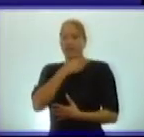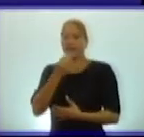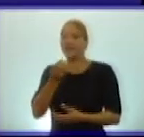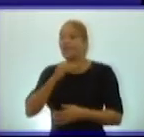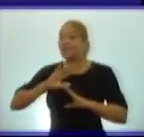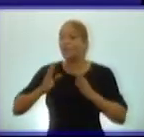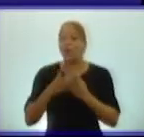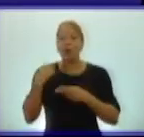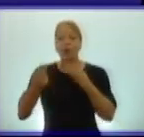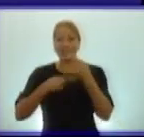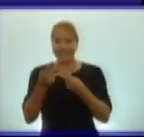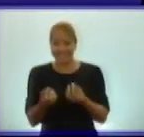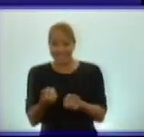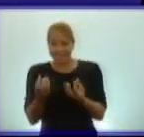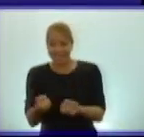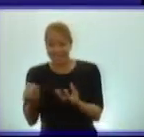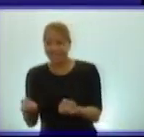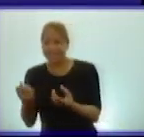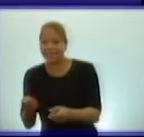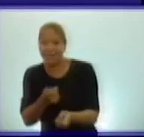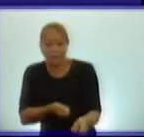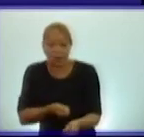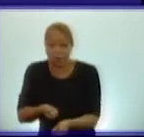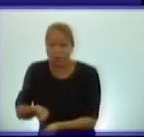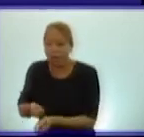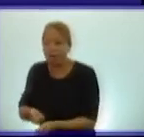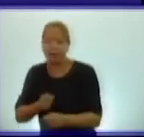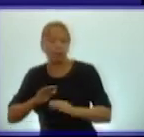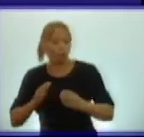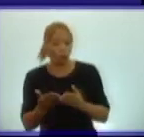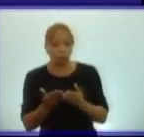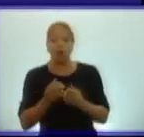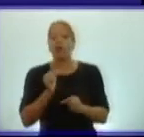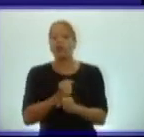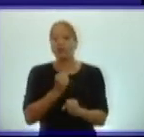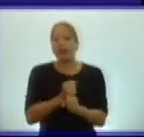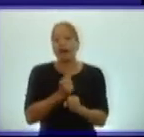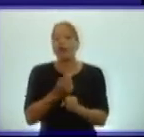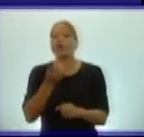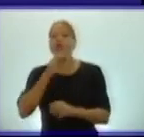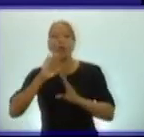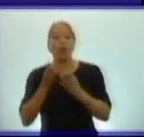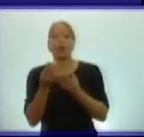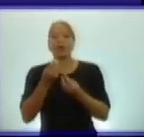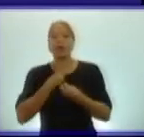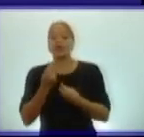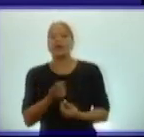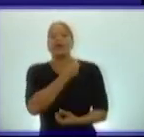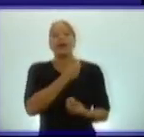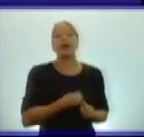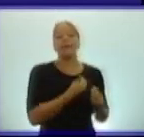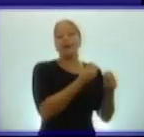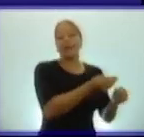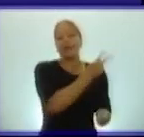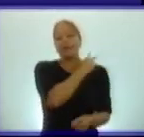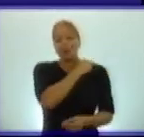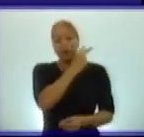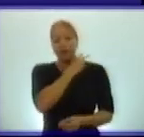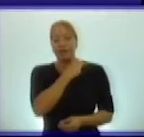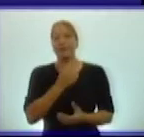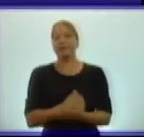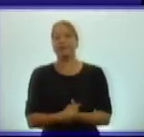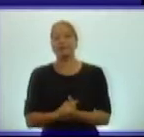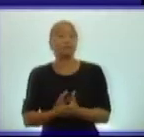la subsistencia propia e interna de ese señorío. Por tanto, no se producía para la venta. Esto traía como resultado que no